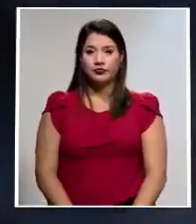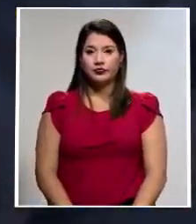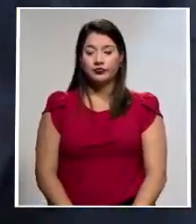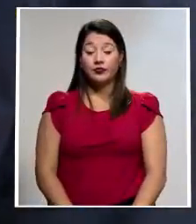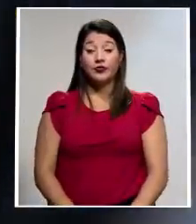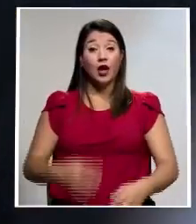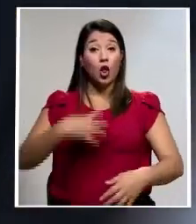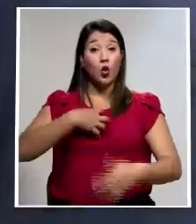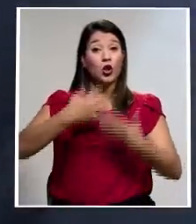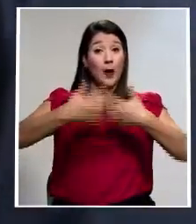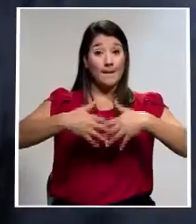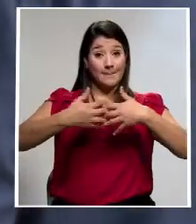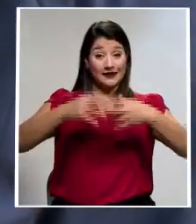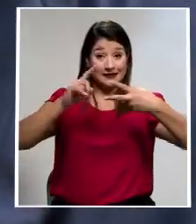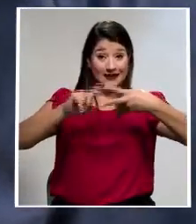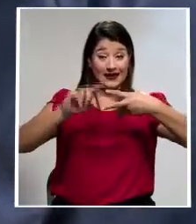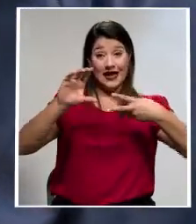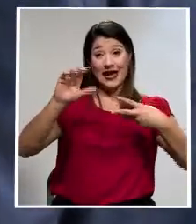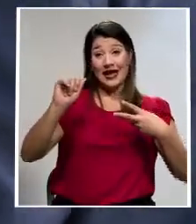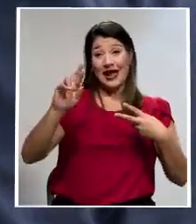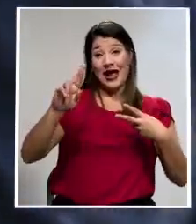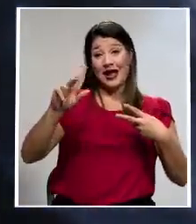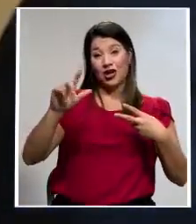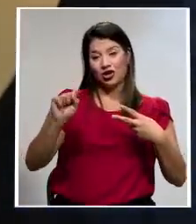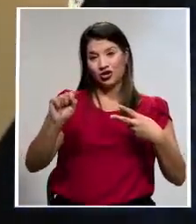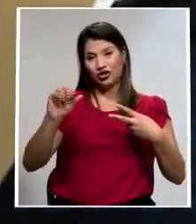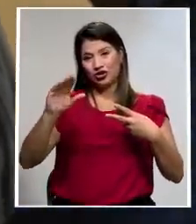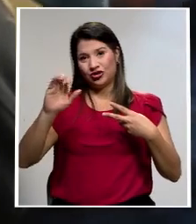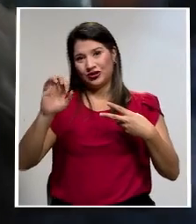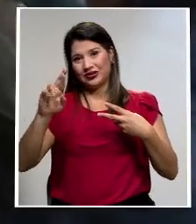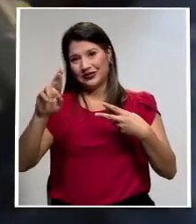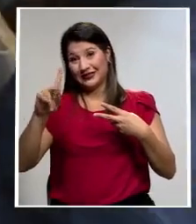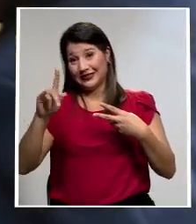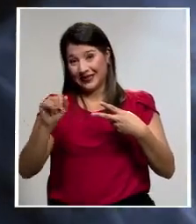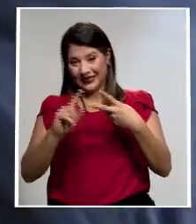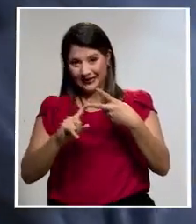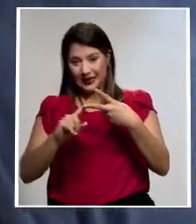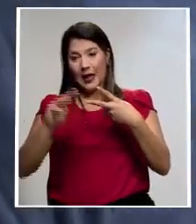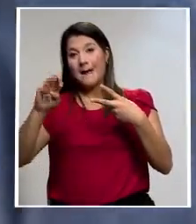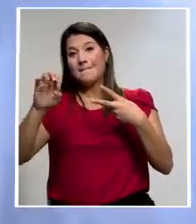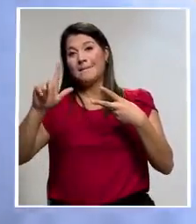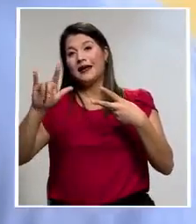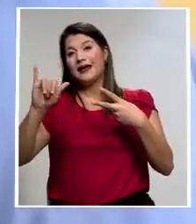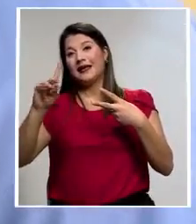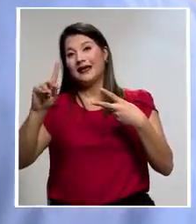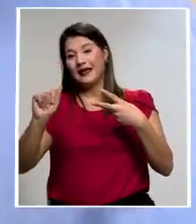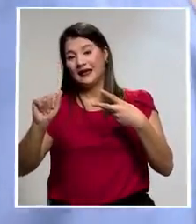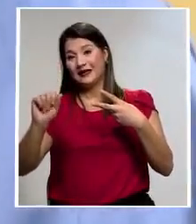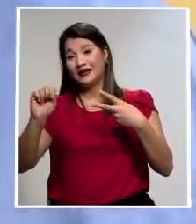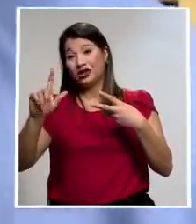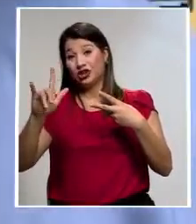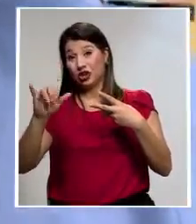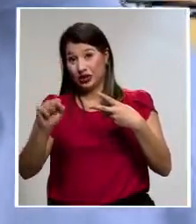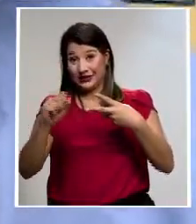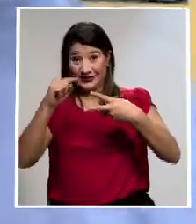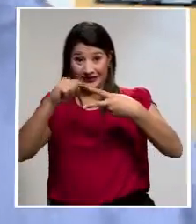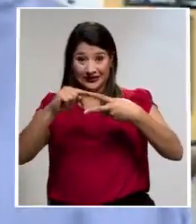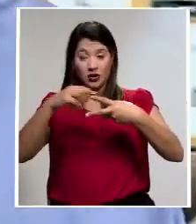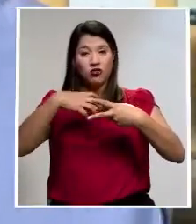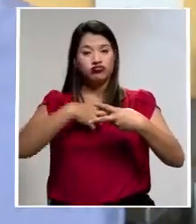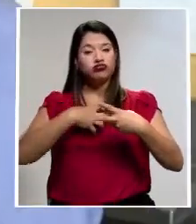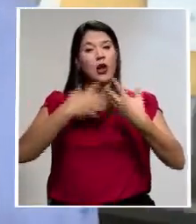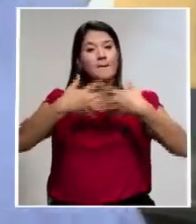Los empresarios Carlos Cerdas, dueño de la empresa MECO, y Mélida Solís, propietaria de H. Solís, deberán de cumplir con 4 meses de prisión preventiva, según